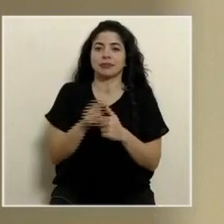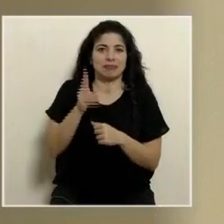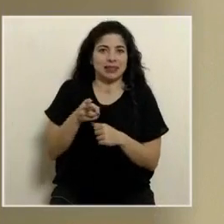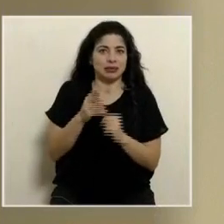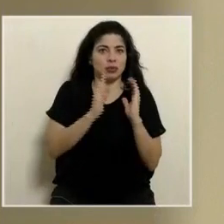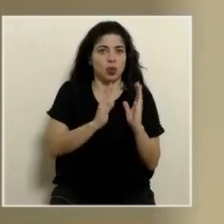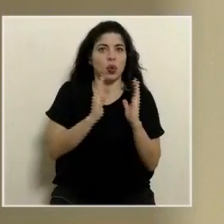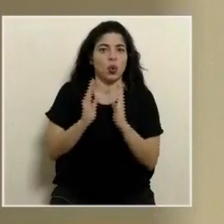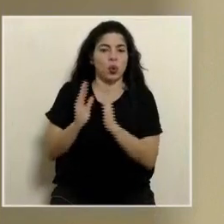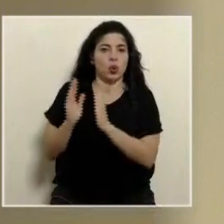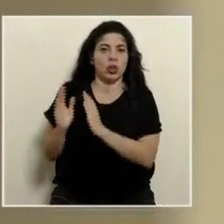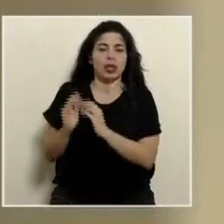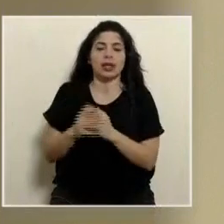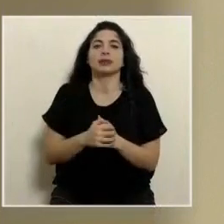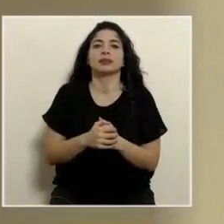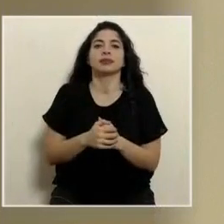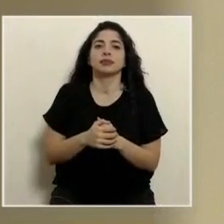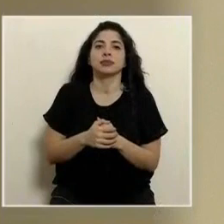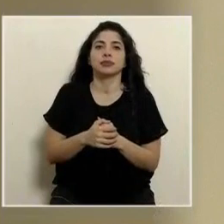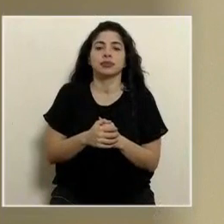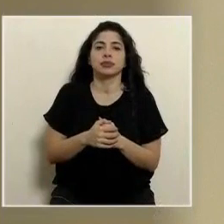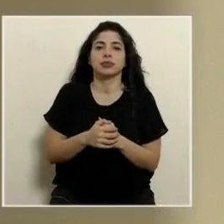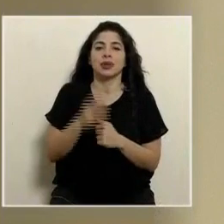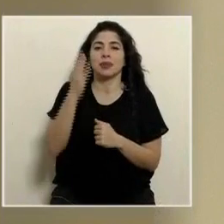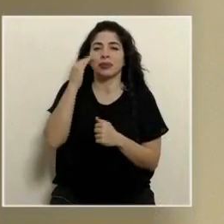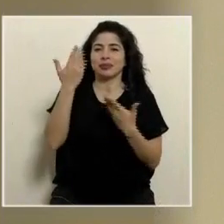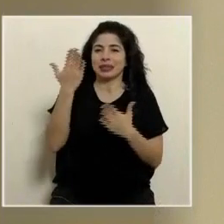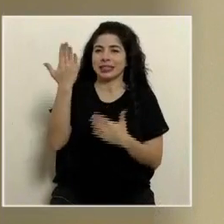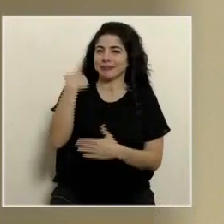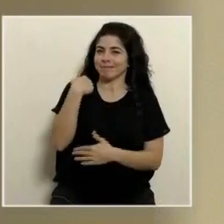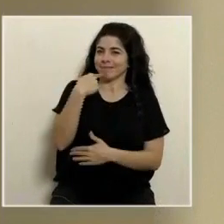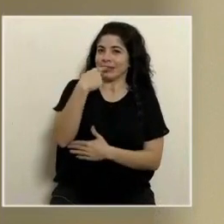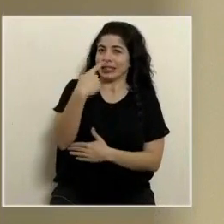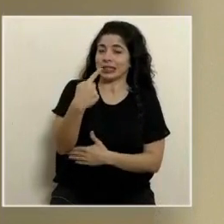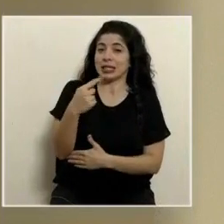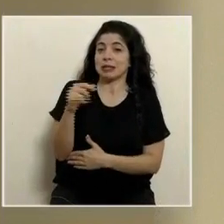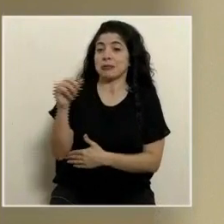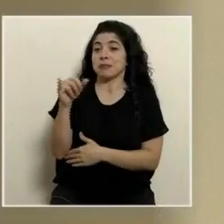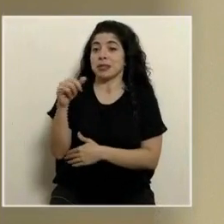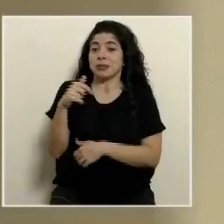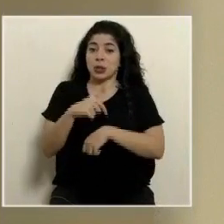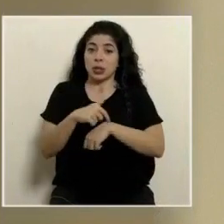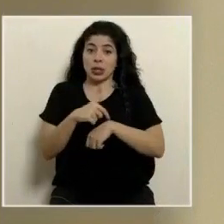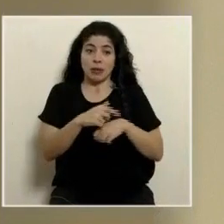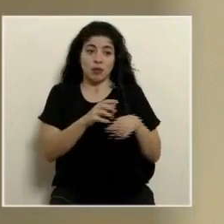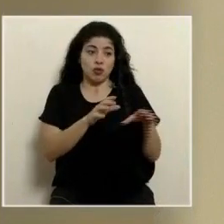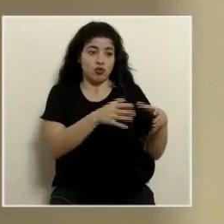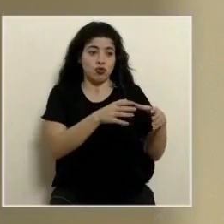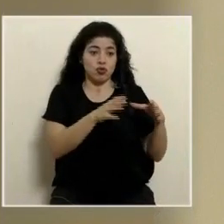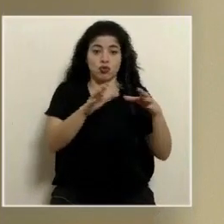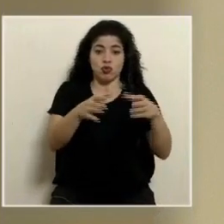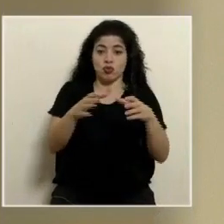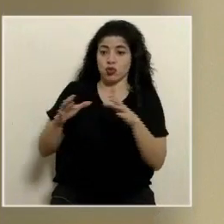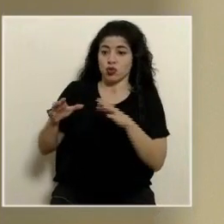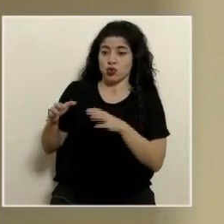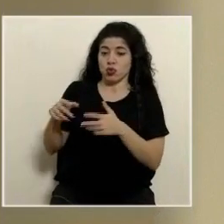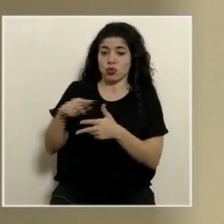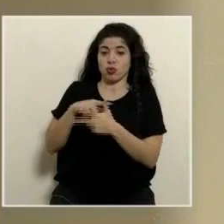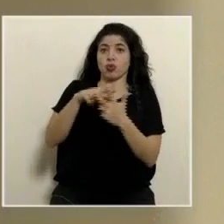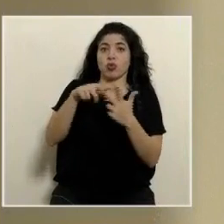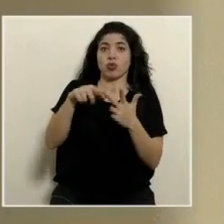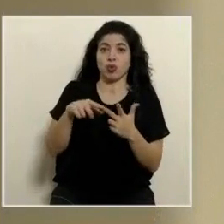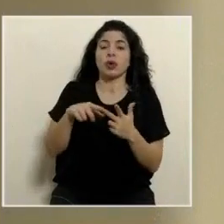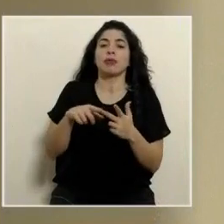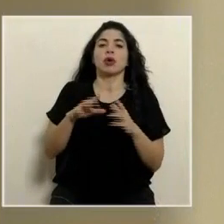orden, y dada lo que yo había indicado anteriormente, la simultaneidad de los avances de distintos grupos, de la comisión